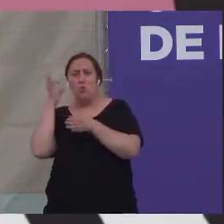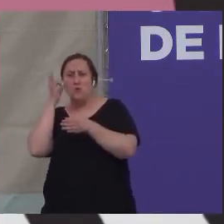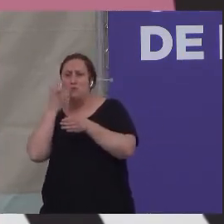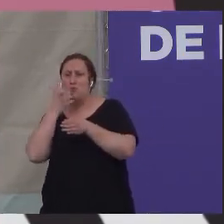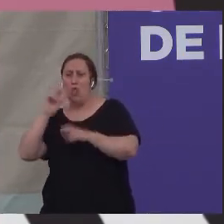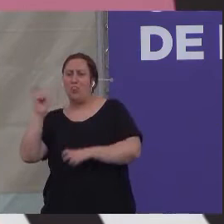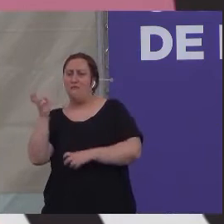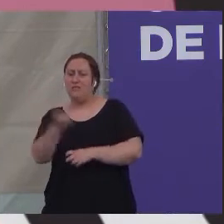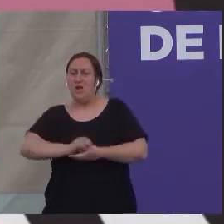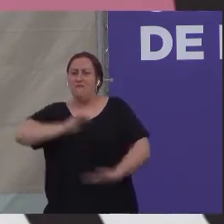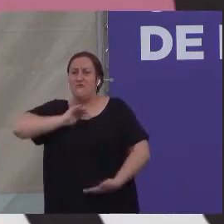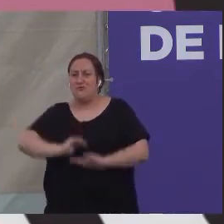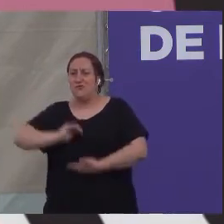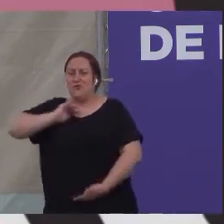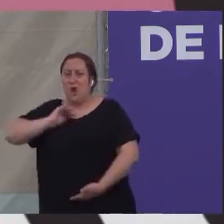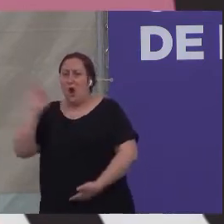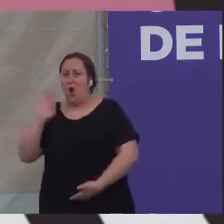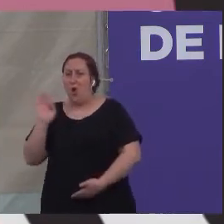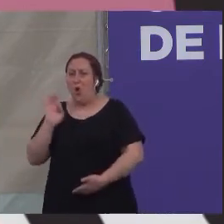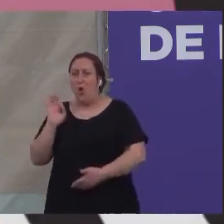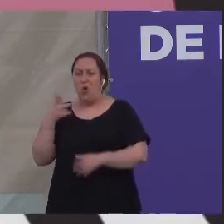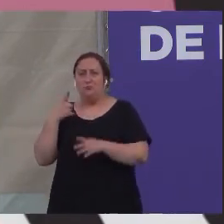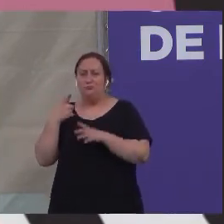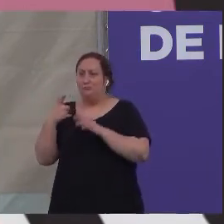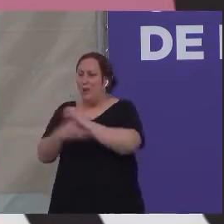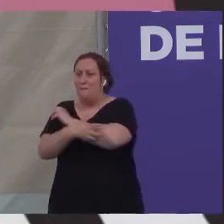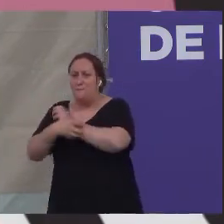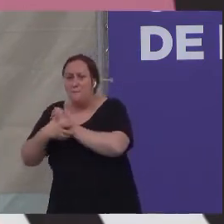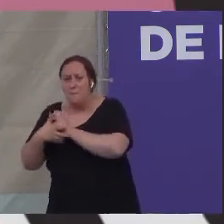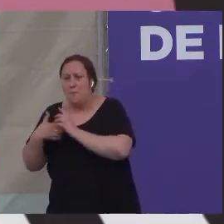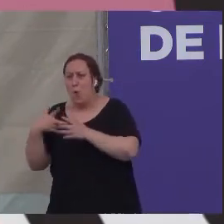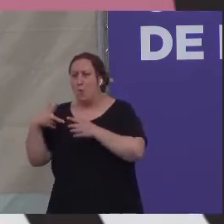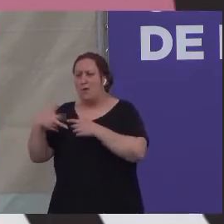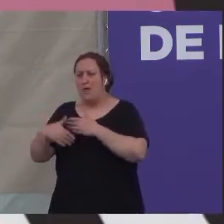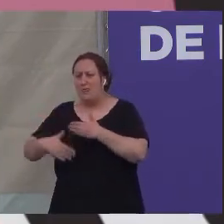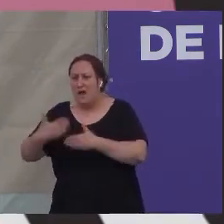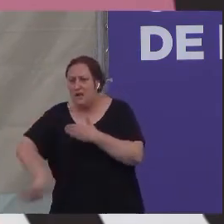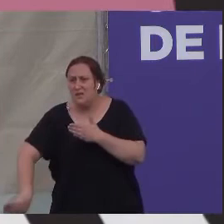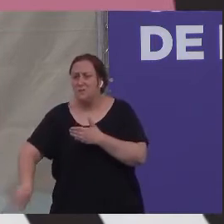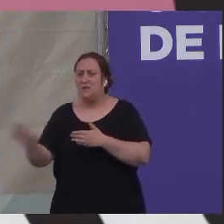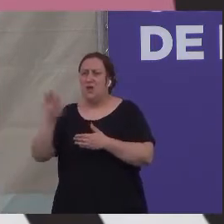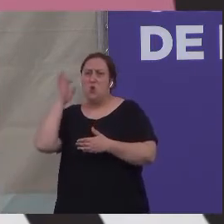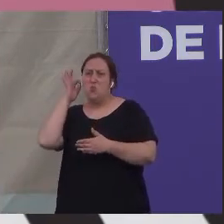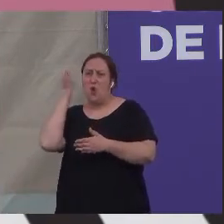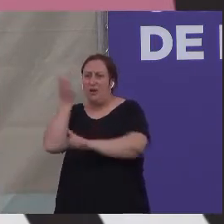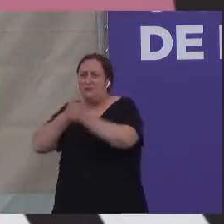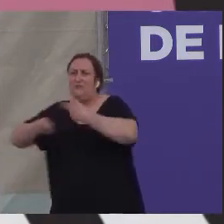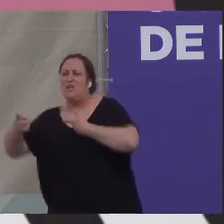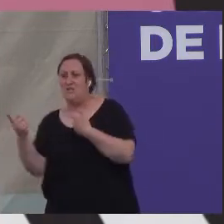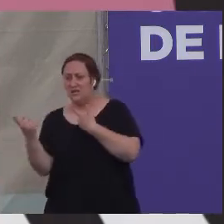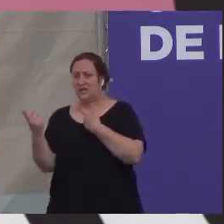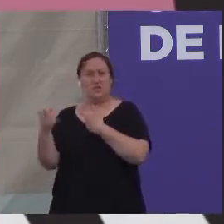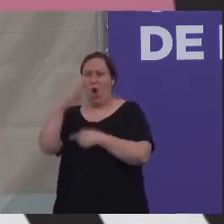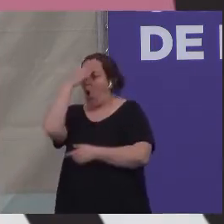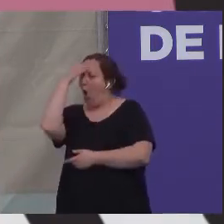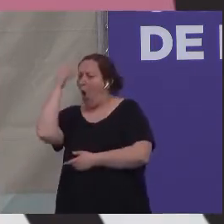diversidad funcional, que están en el límite de la pobreza, que son mujeres víctimas de la trata. No nos olvidemos, por favor, porque